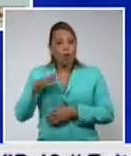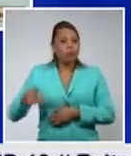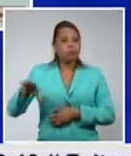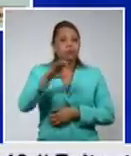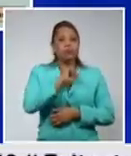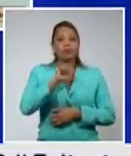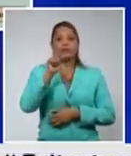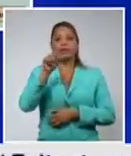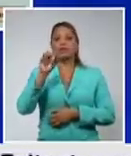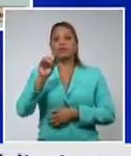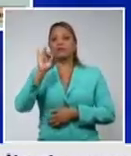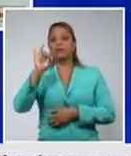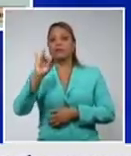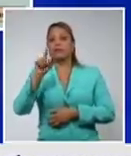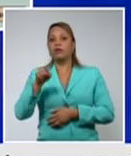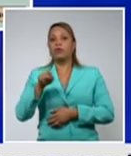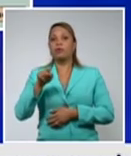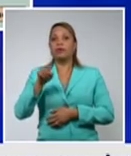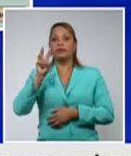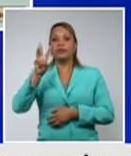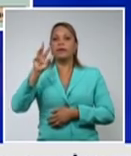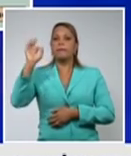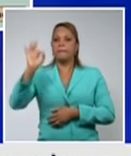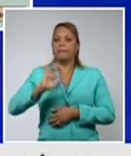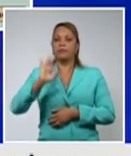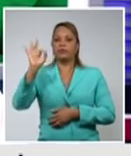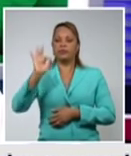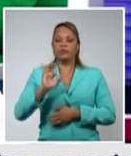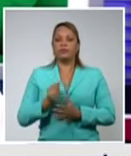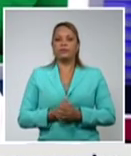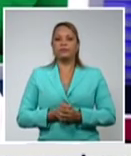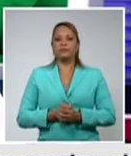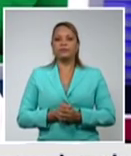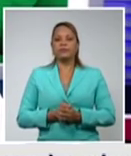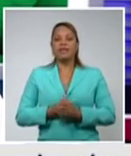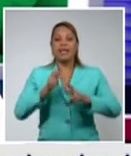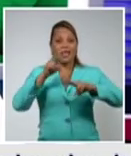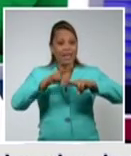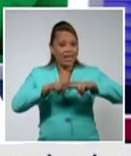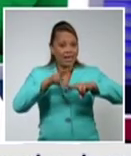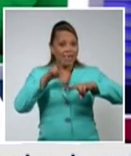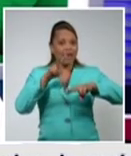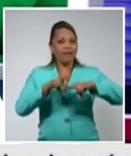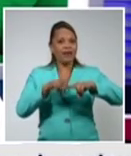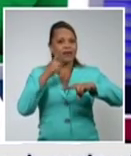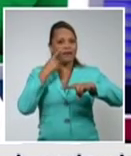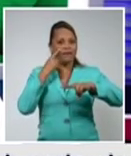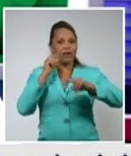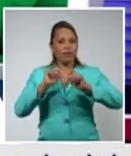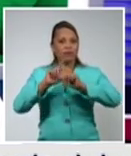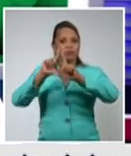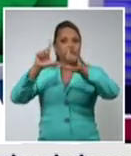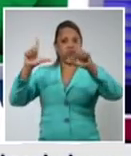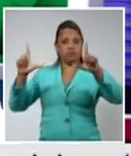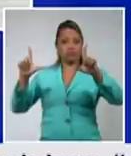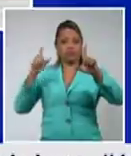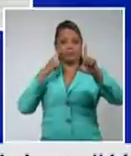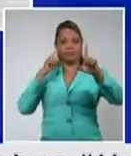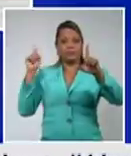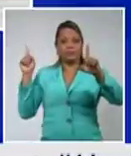107,3 por 100.000 habitantes. La Habana, que como vamos a poder ver aquí en el mapa y en la